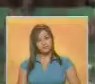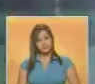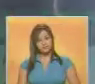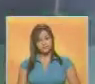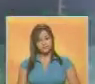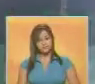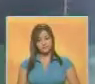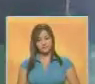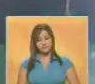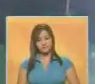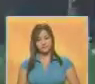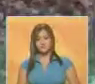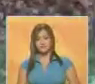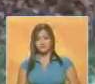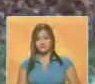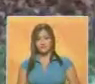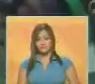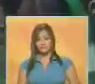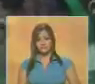no